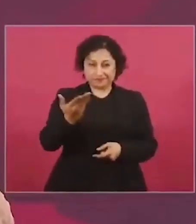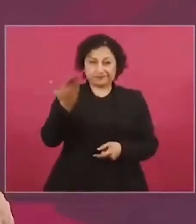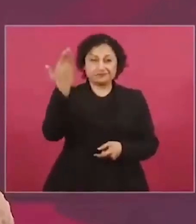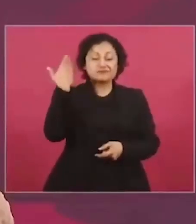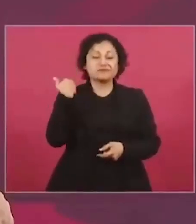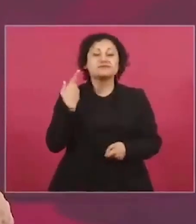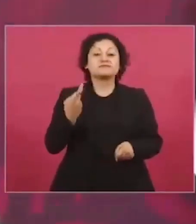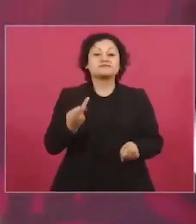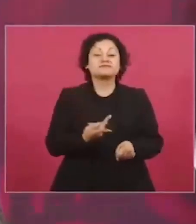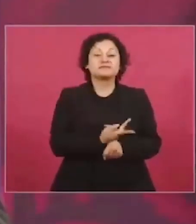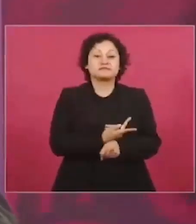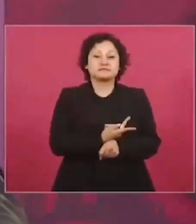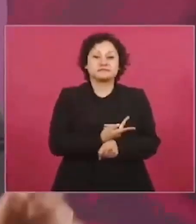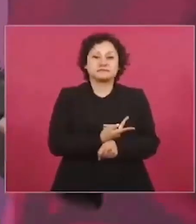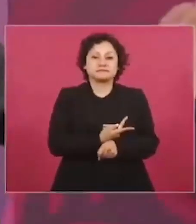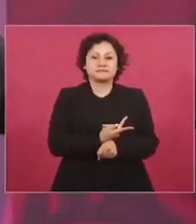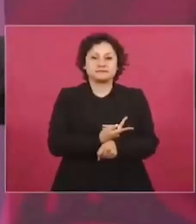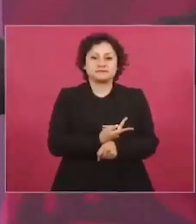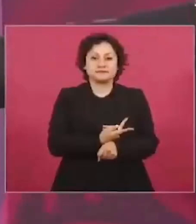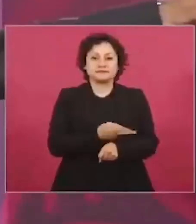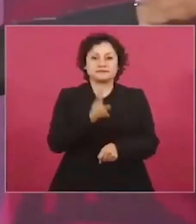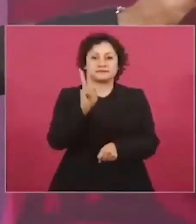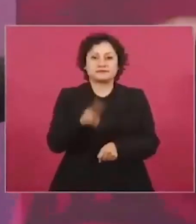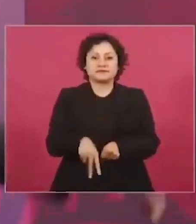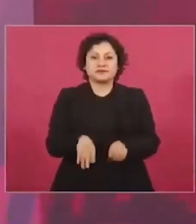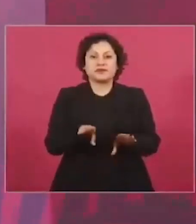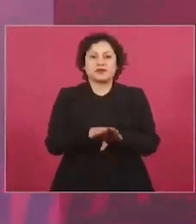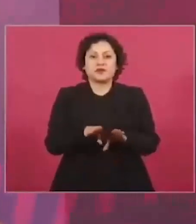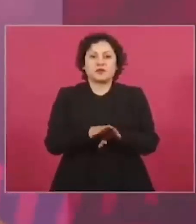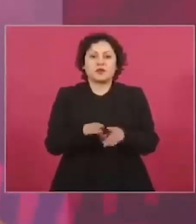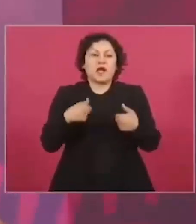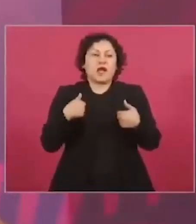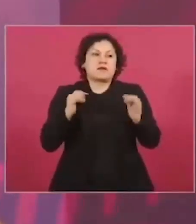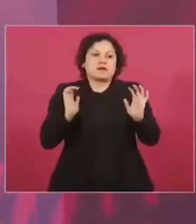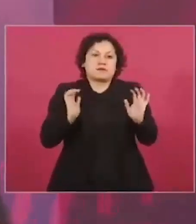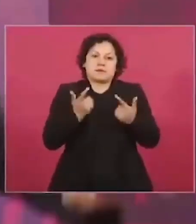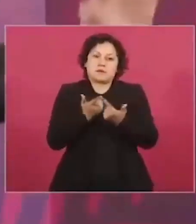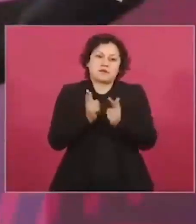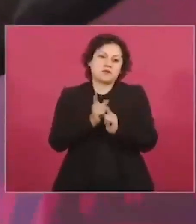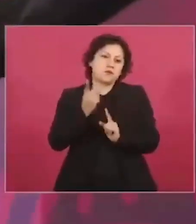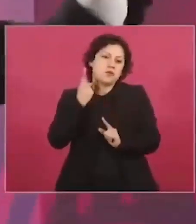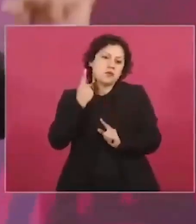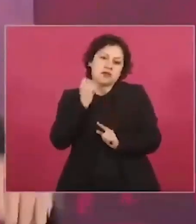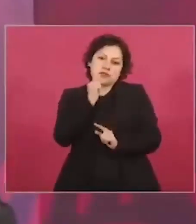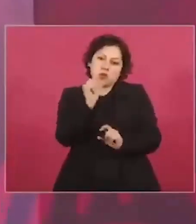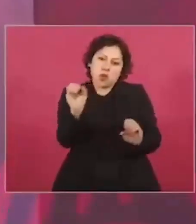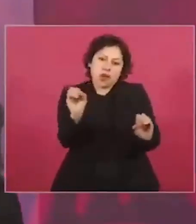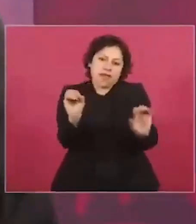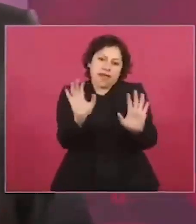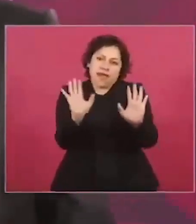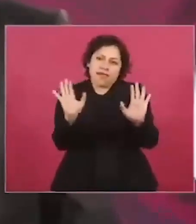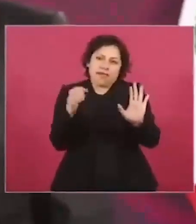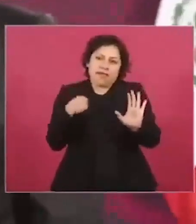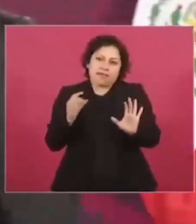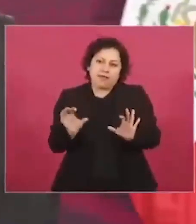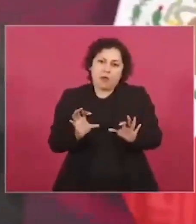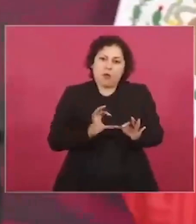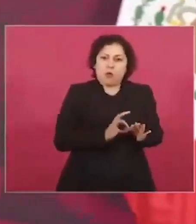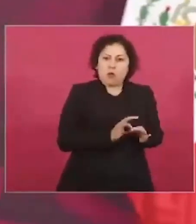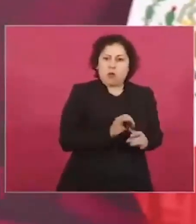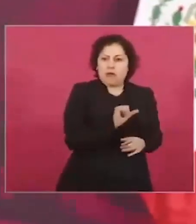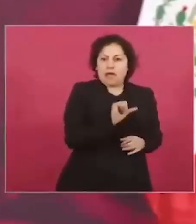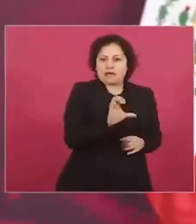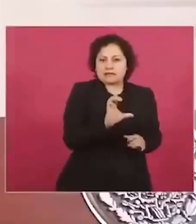altamente costosa y que no está teniendo los requerimientos. Esa es una parte. Y la otra es que por décimo día